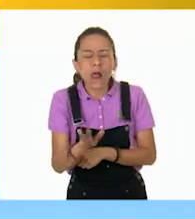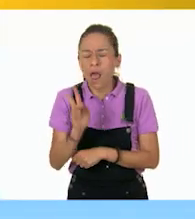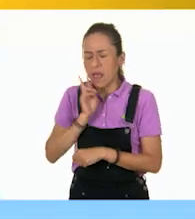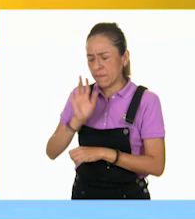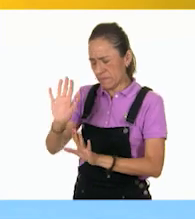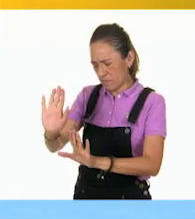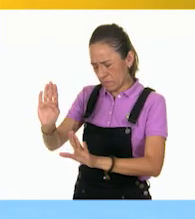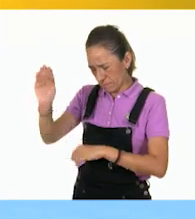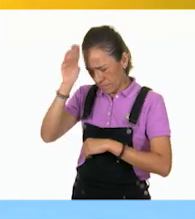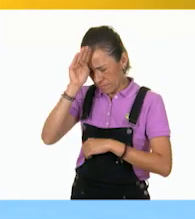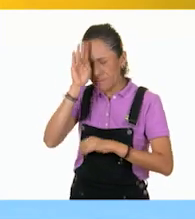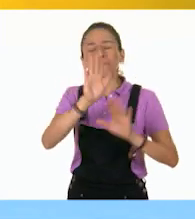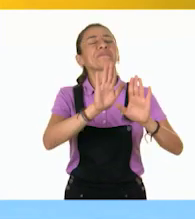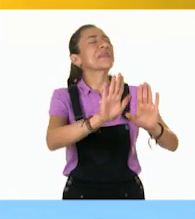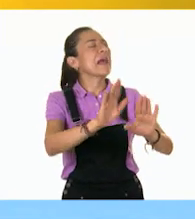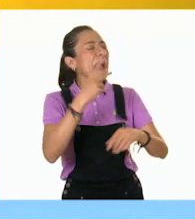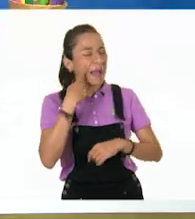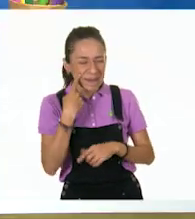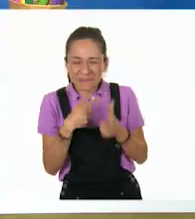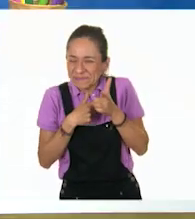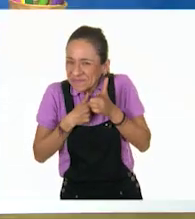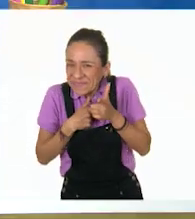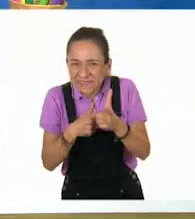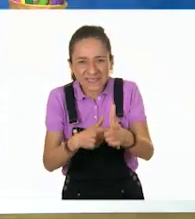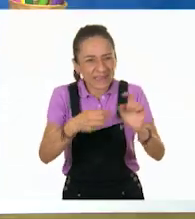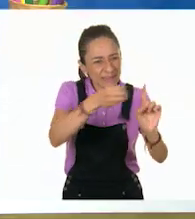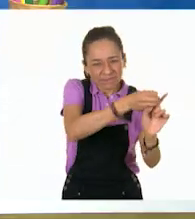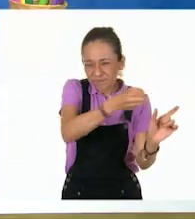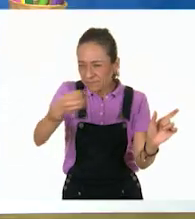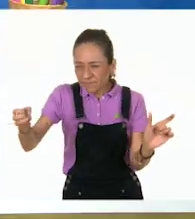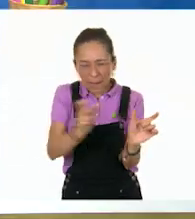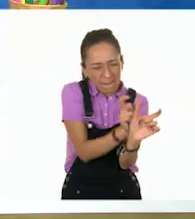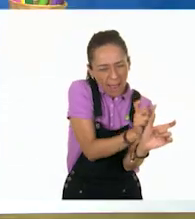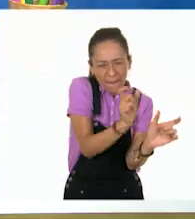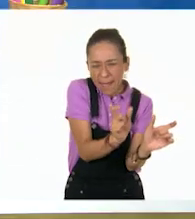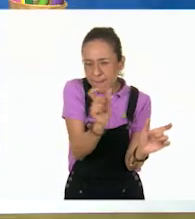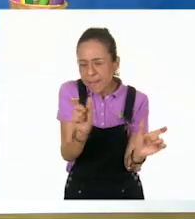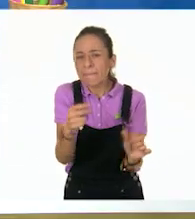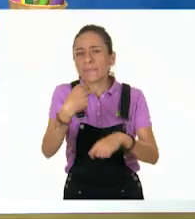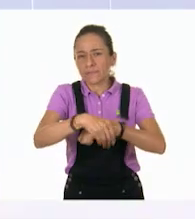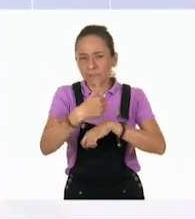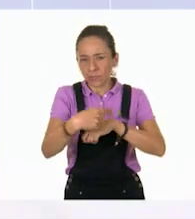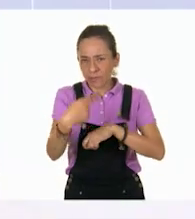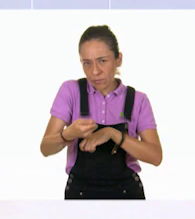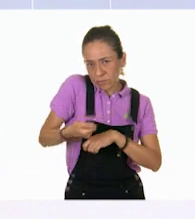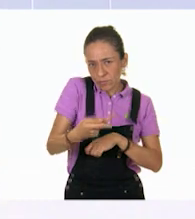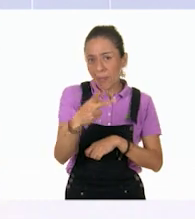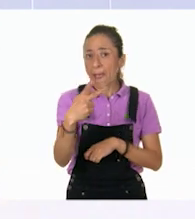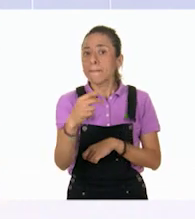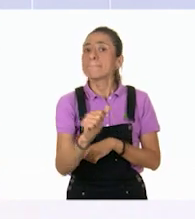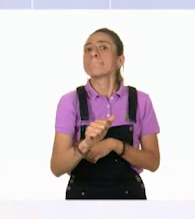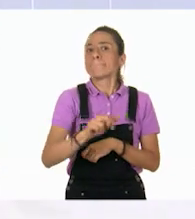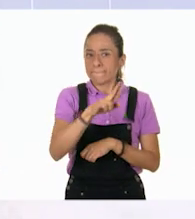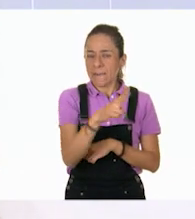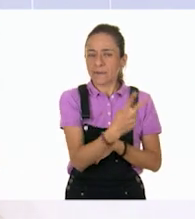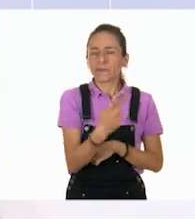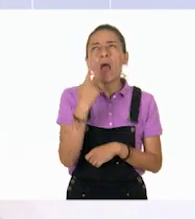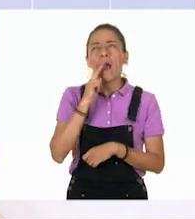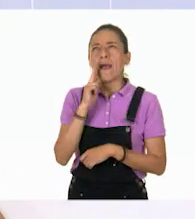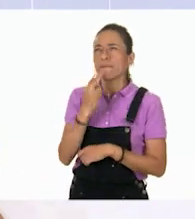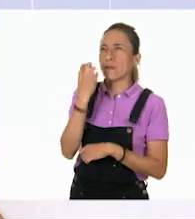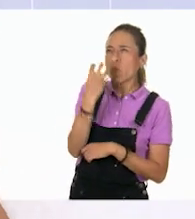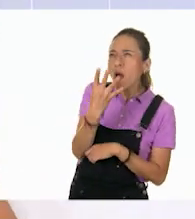¿qué te parece si completamos la primera sucesión de números pares? Entonces aquí es el 4, el